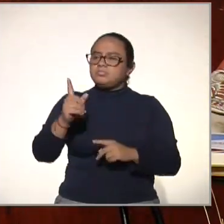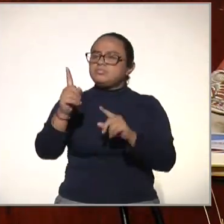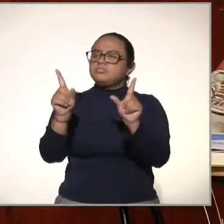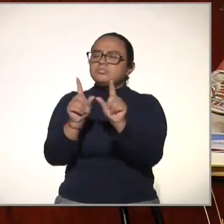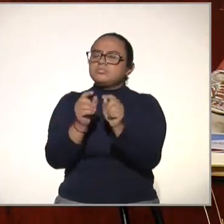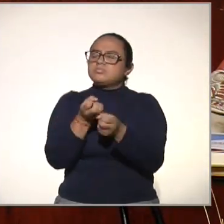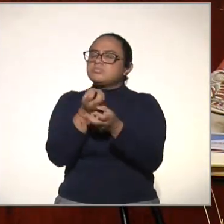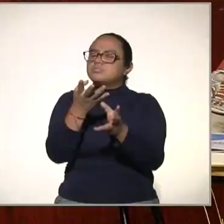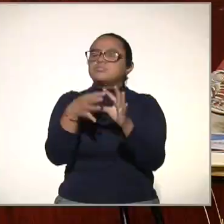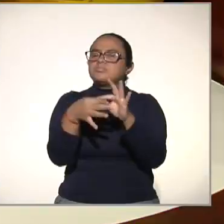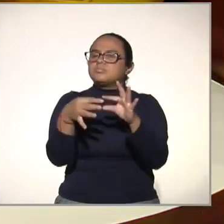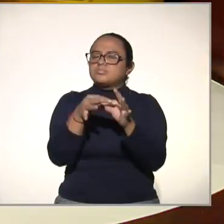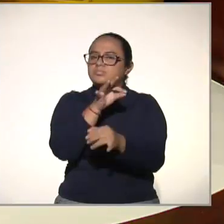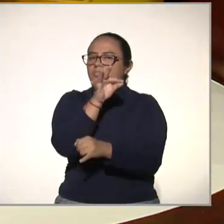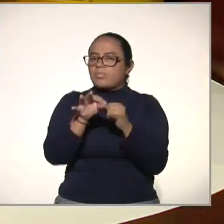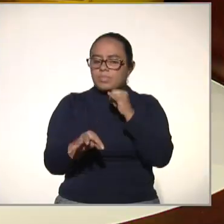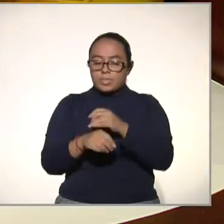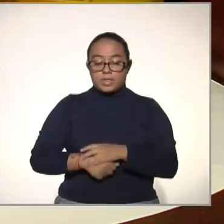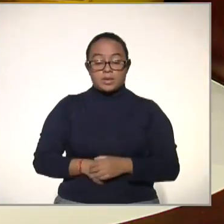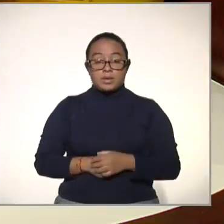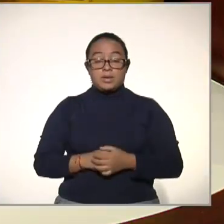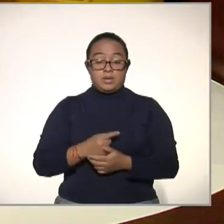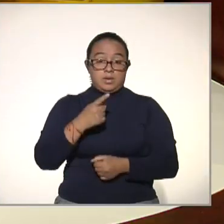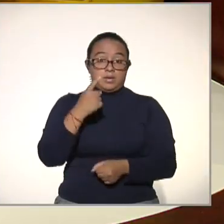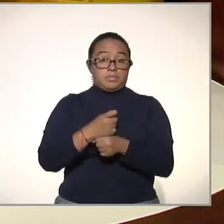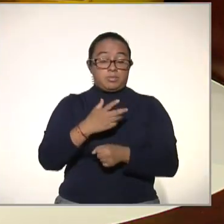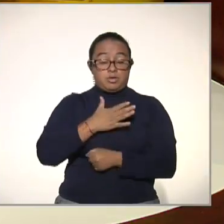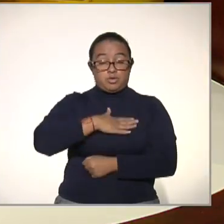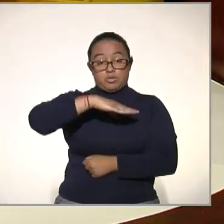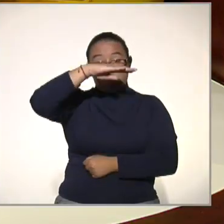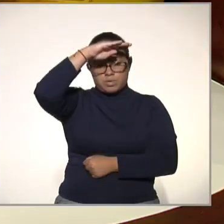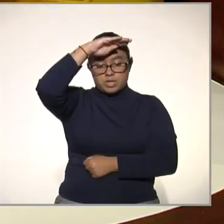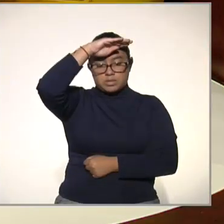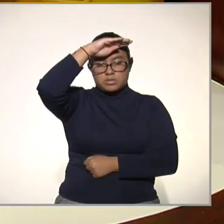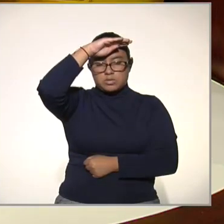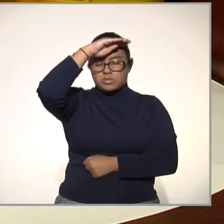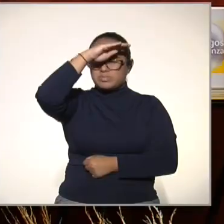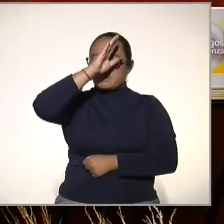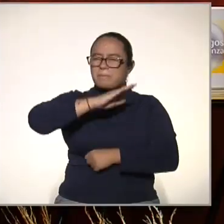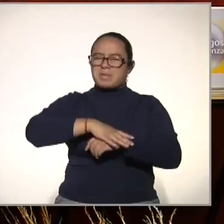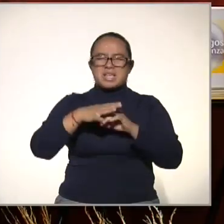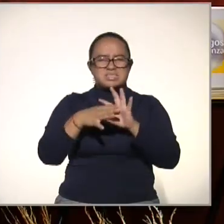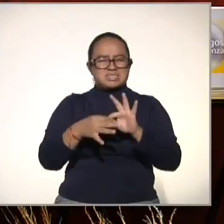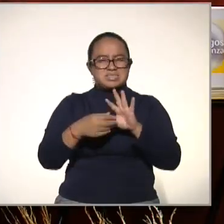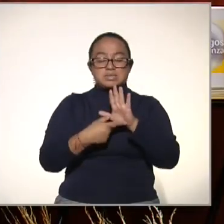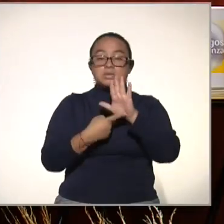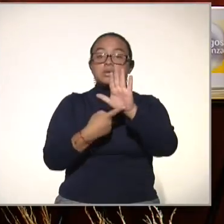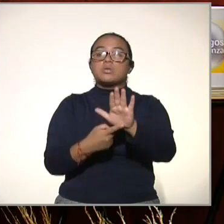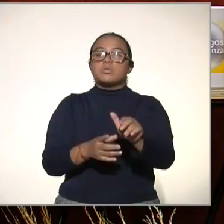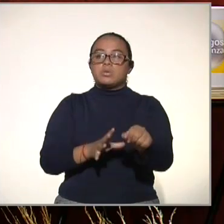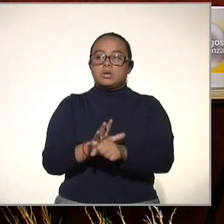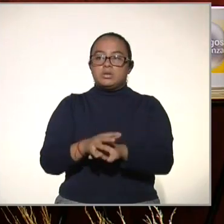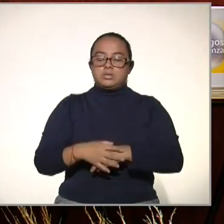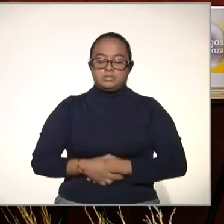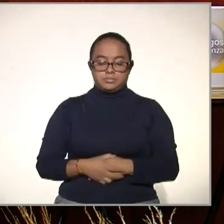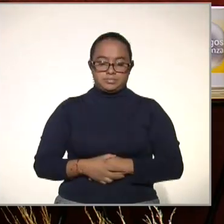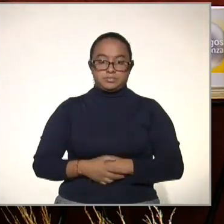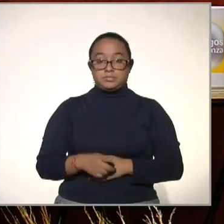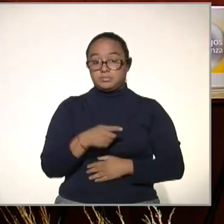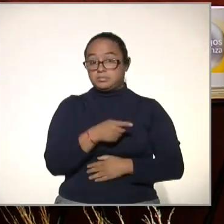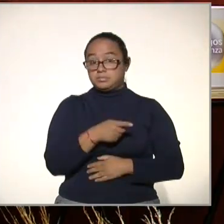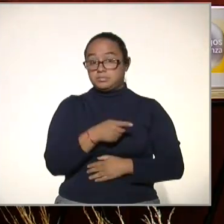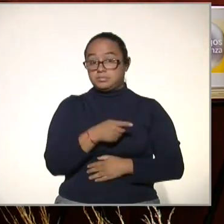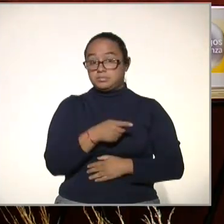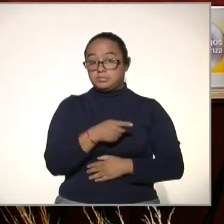¿Con qué mensaje se queda la audiencia? Primero, yo creo que el principal mensaje es que como padres,